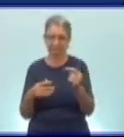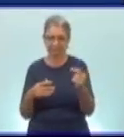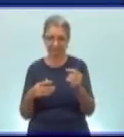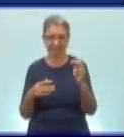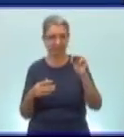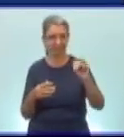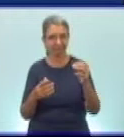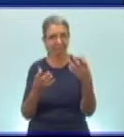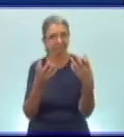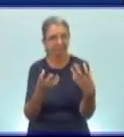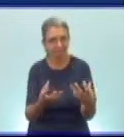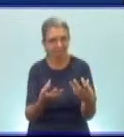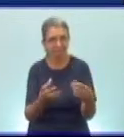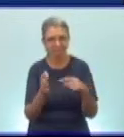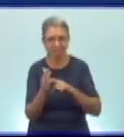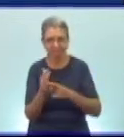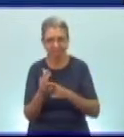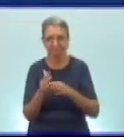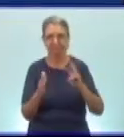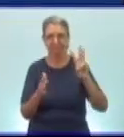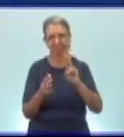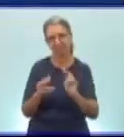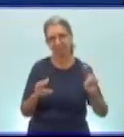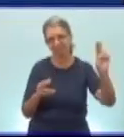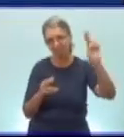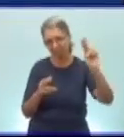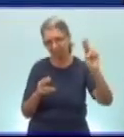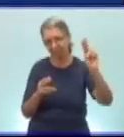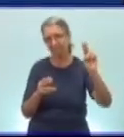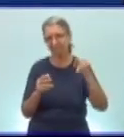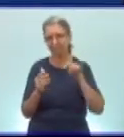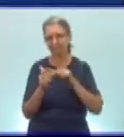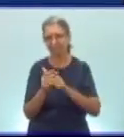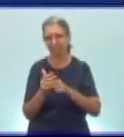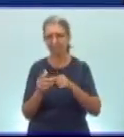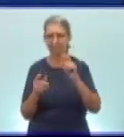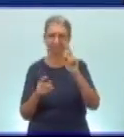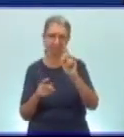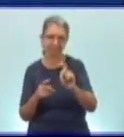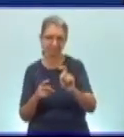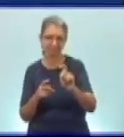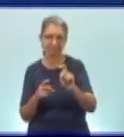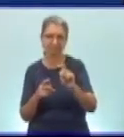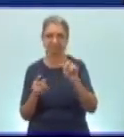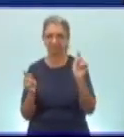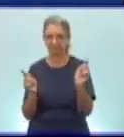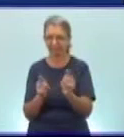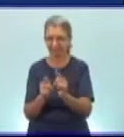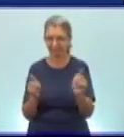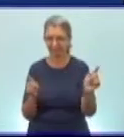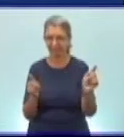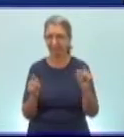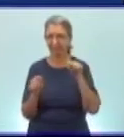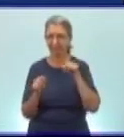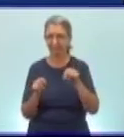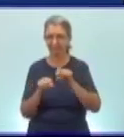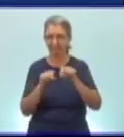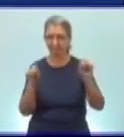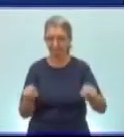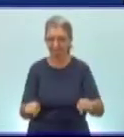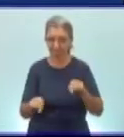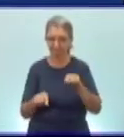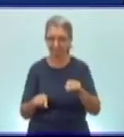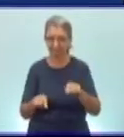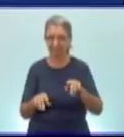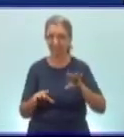sistema oscilatorio por la frecuencia cíclica angular al cuadrado y por la elongación de ese sistema, bueno, pues sería